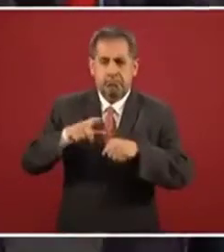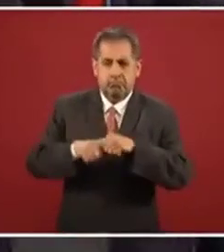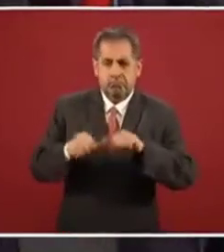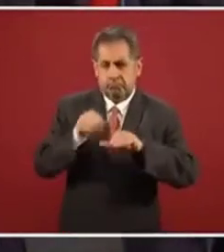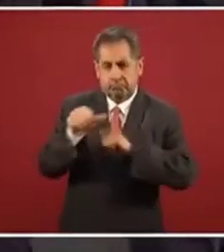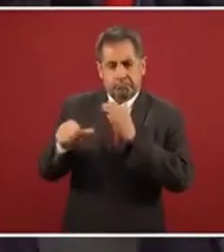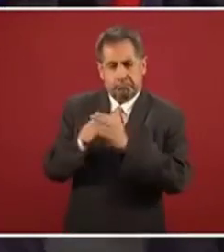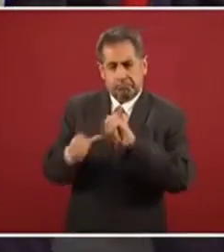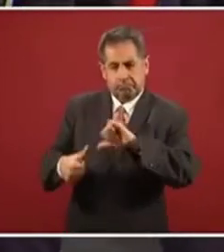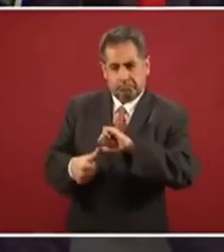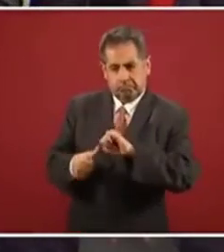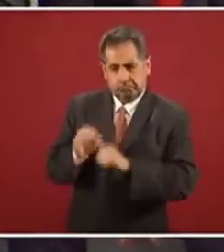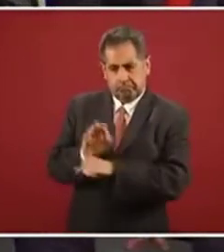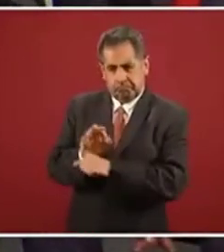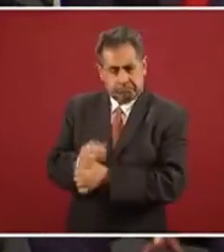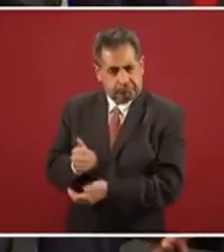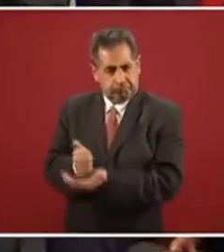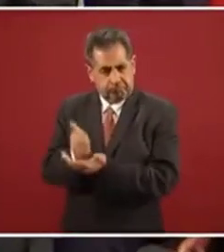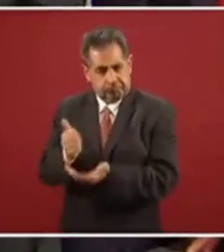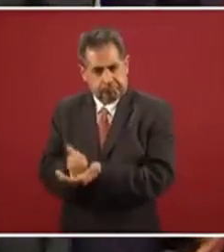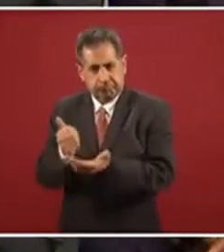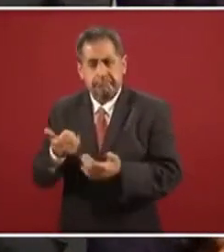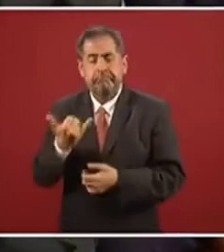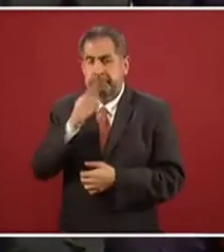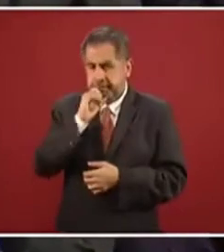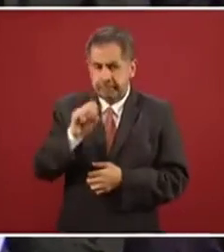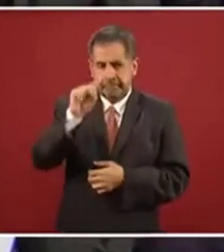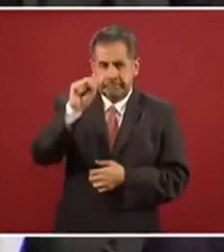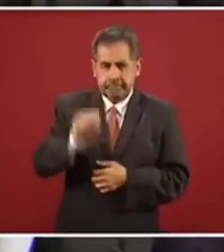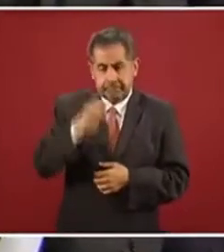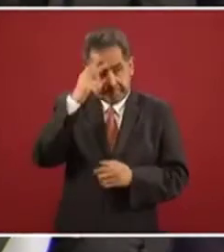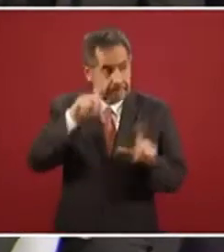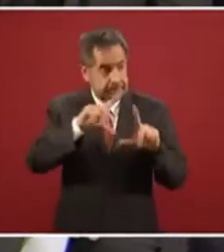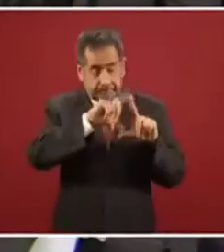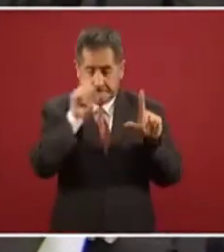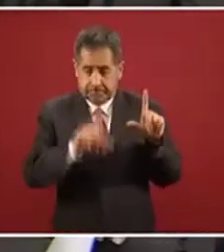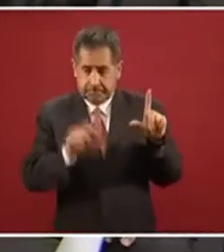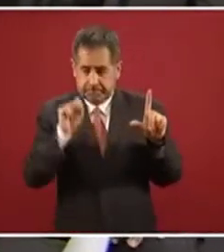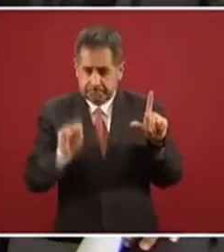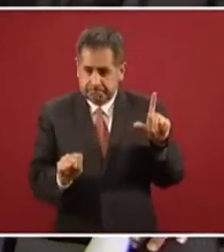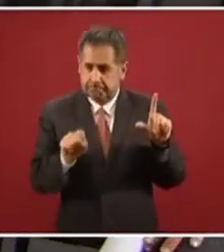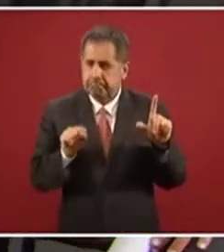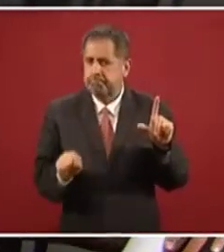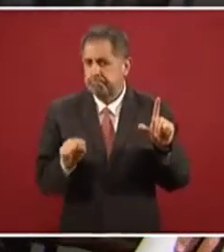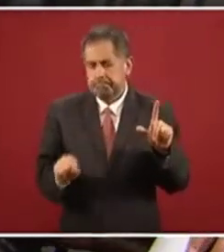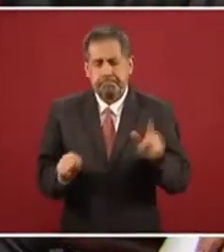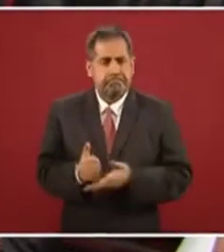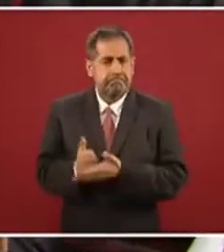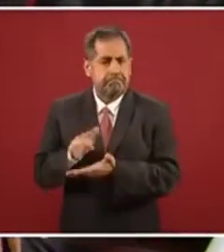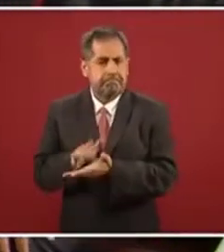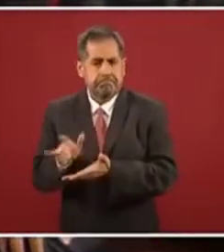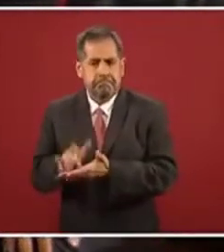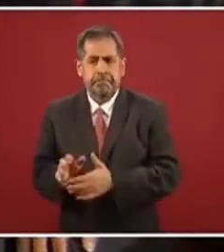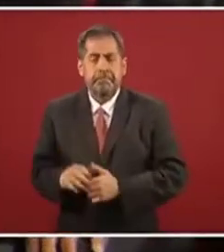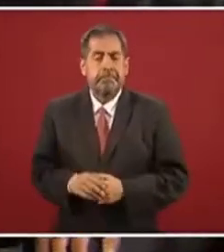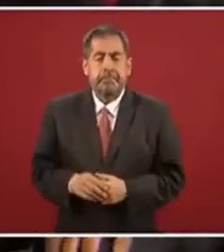Centroamérica y en el sureste de nuestro país, y